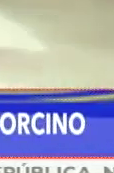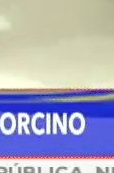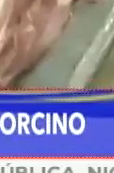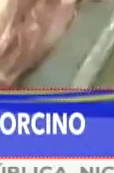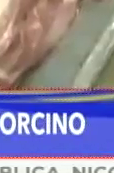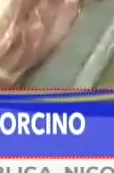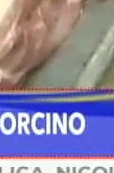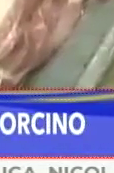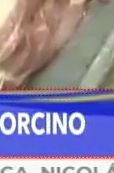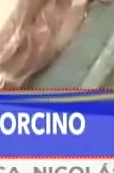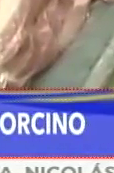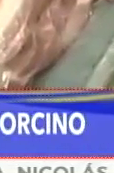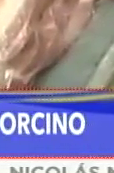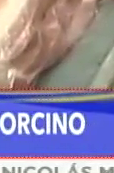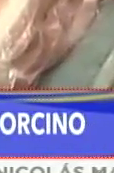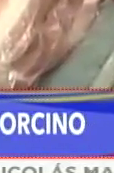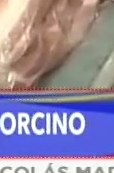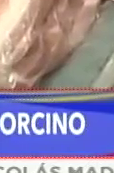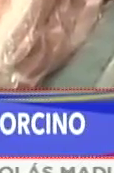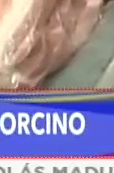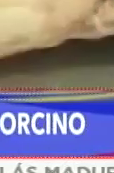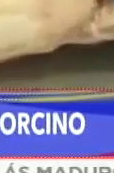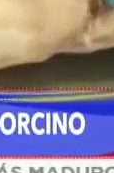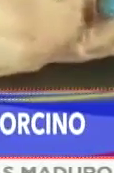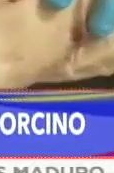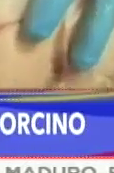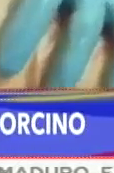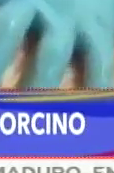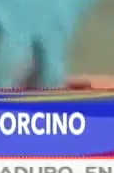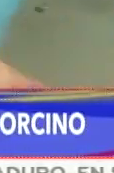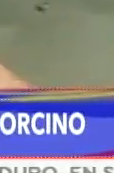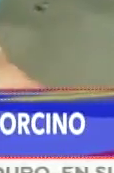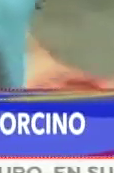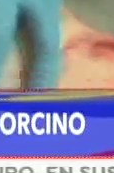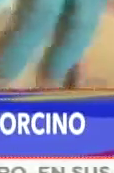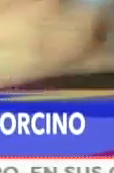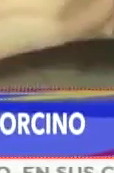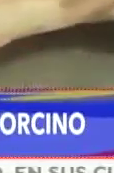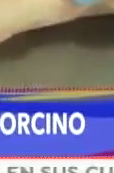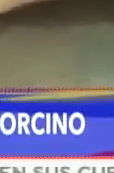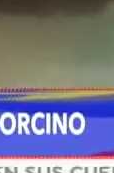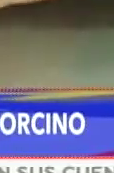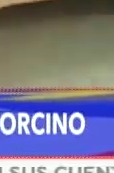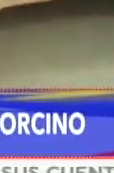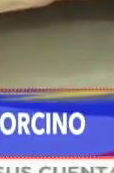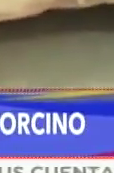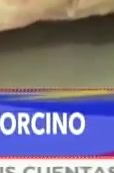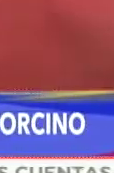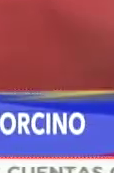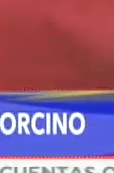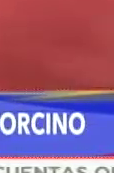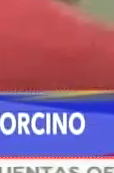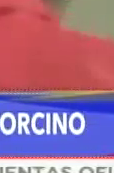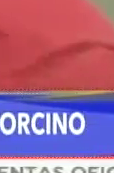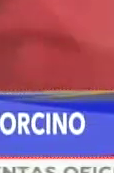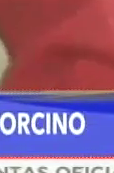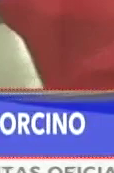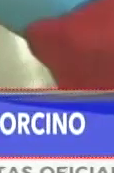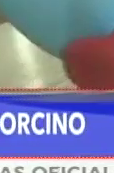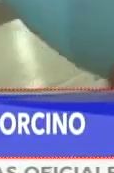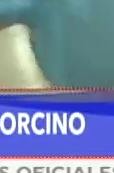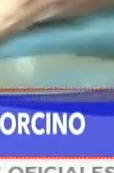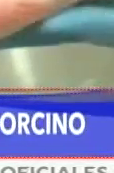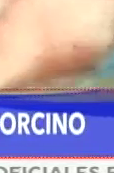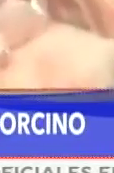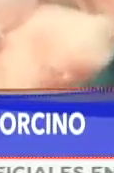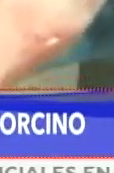van a llegar a la mesa de los venezolanos, a la mesa de los apureños, y cada pieza que nosotros empaquetemos va